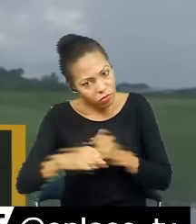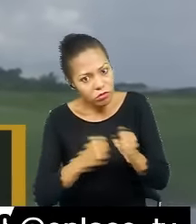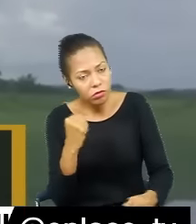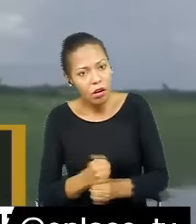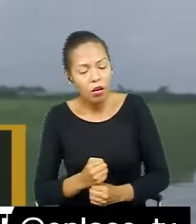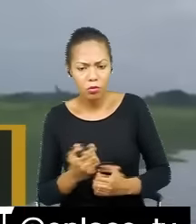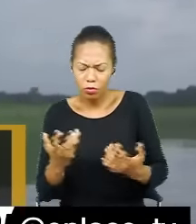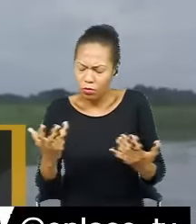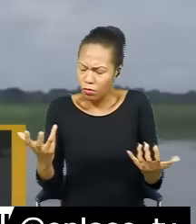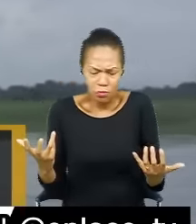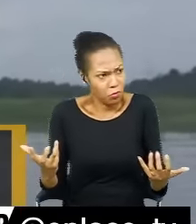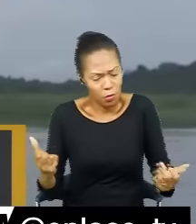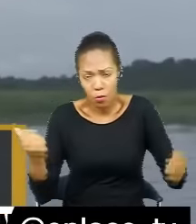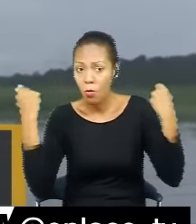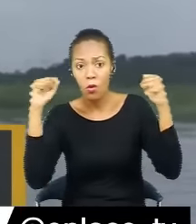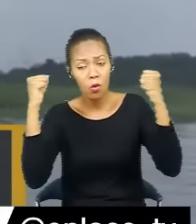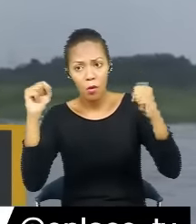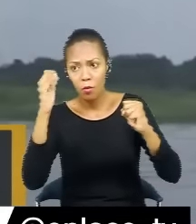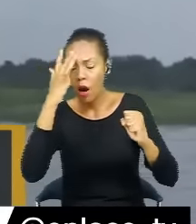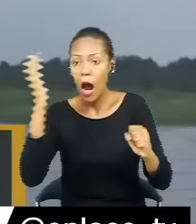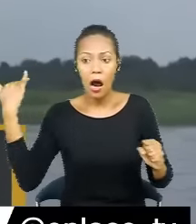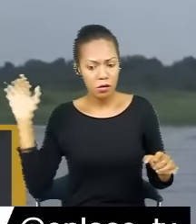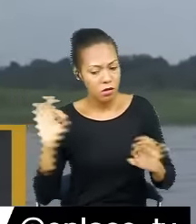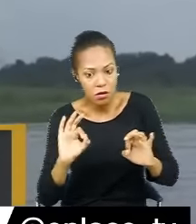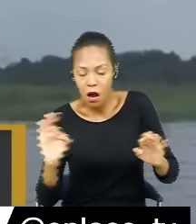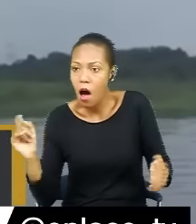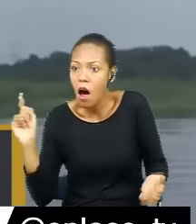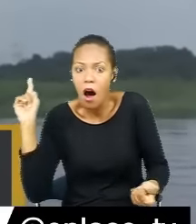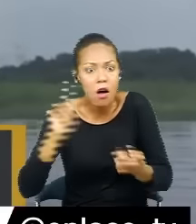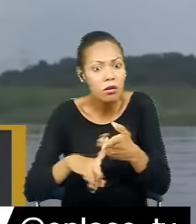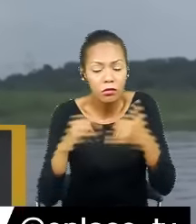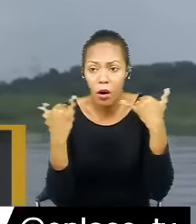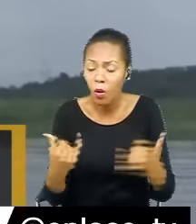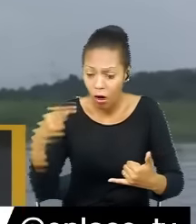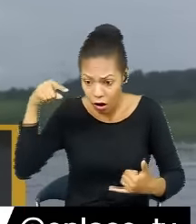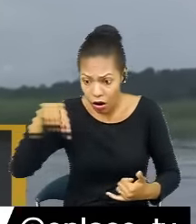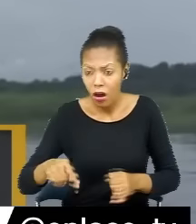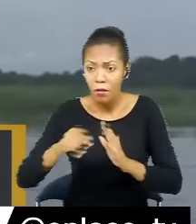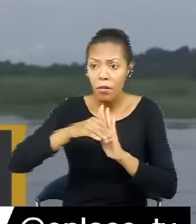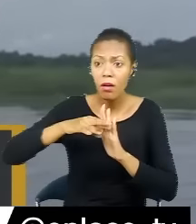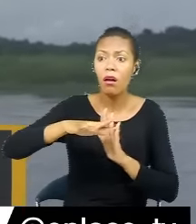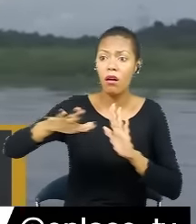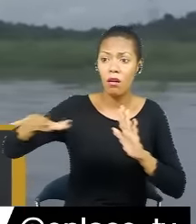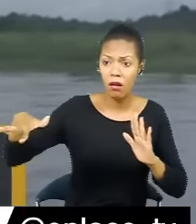Algo alarmante, pues esta cifra no se tenía registro nunca en aguas de nuestra ciénaga. Es conocido como